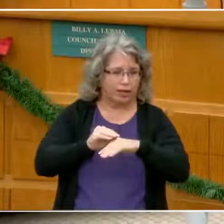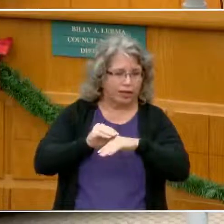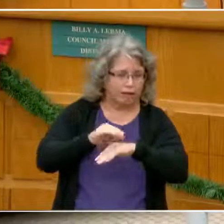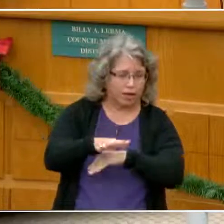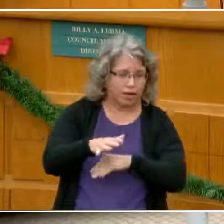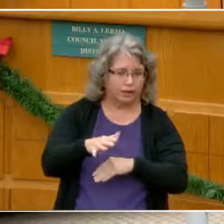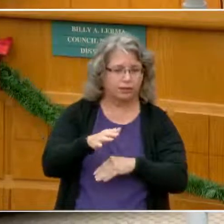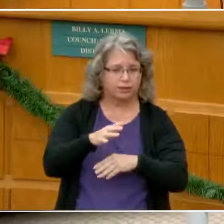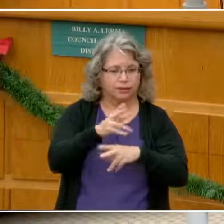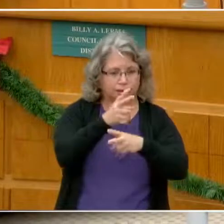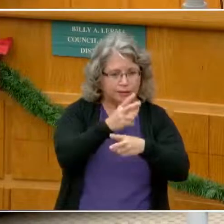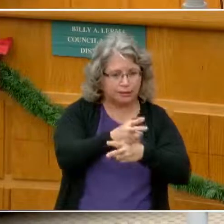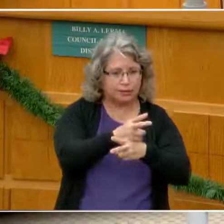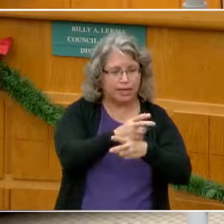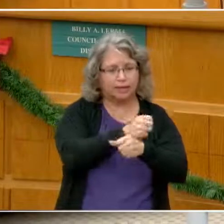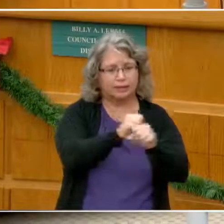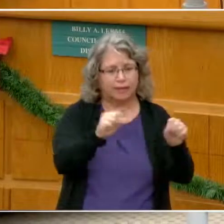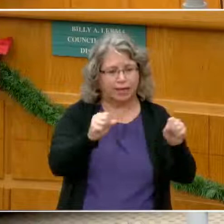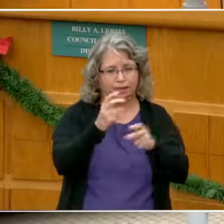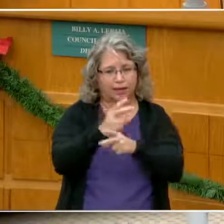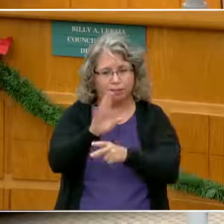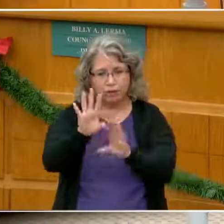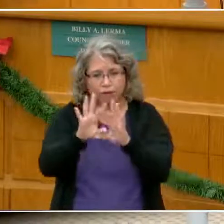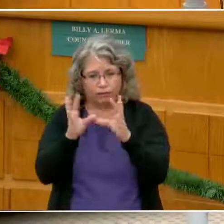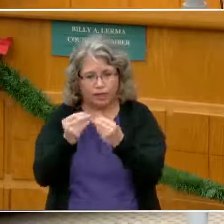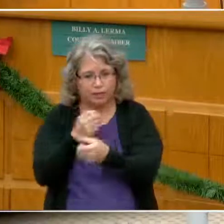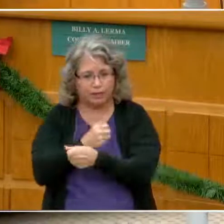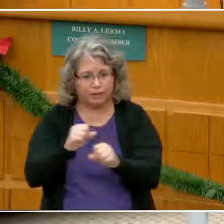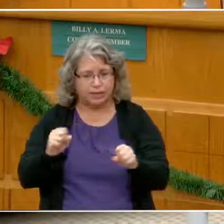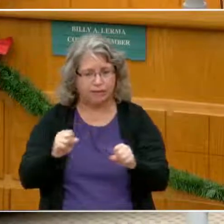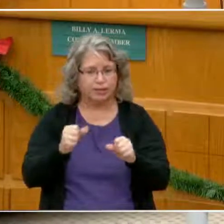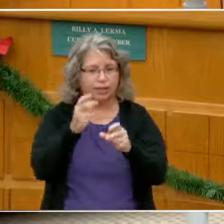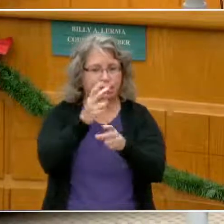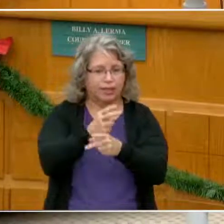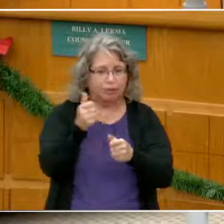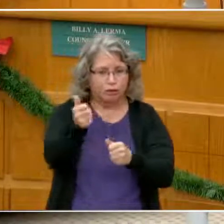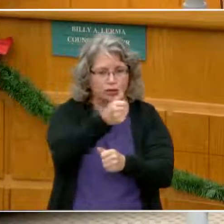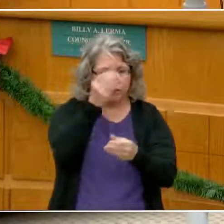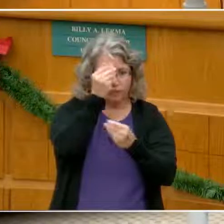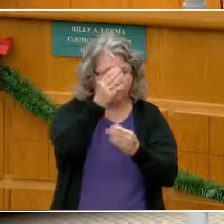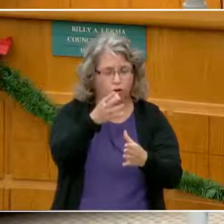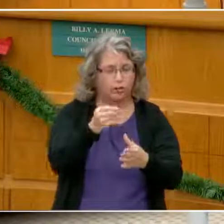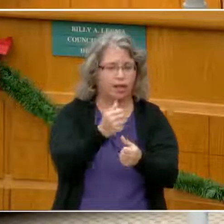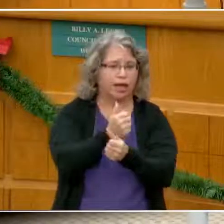family safe, stay informed, and love one another. Thank you.